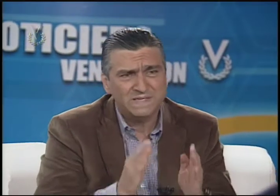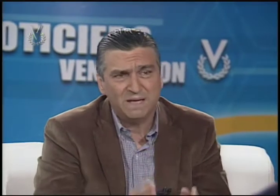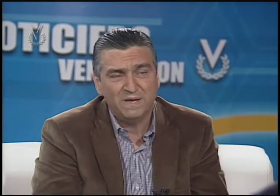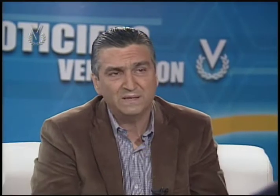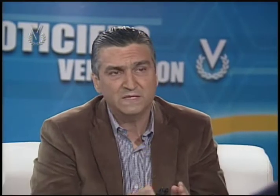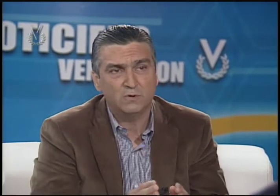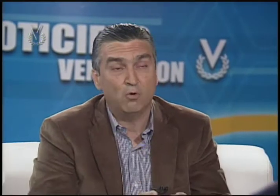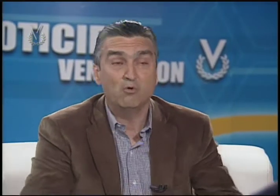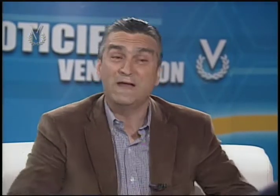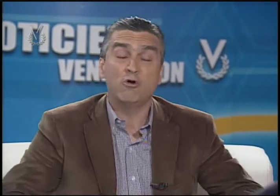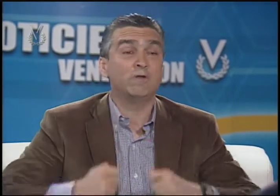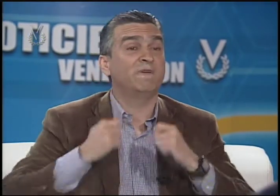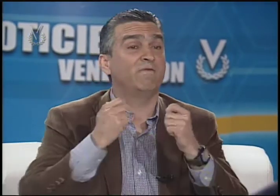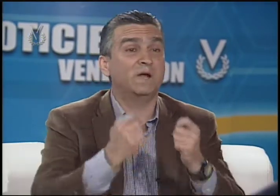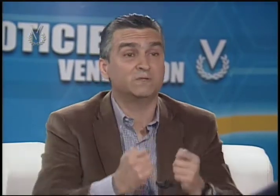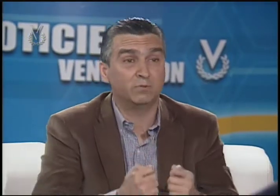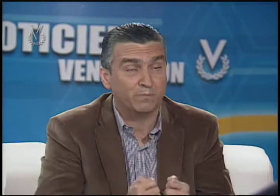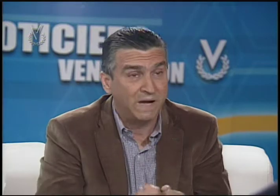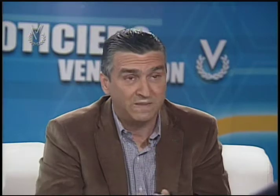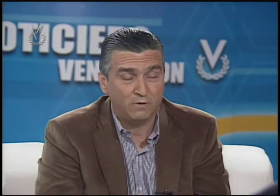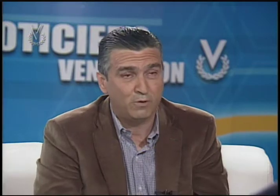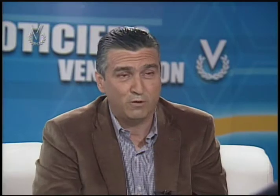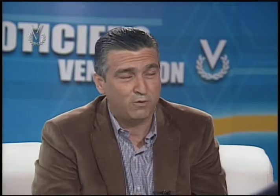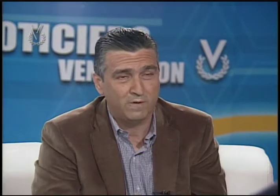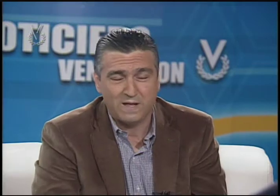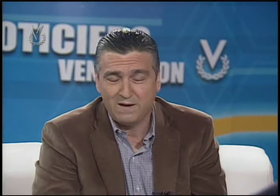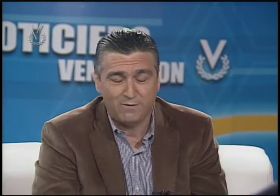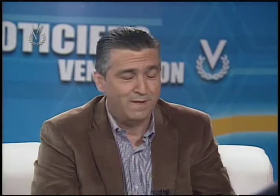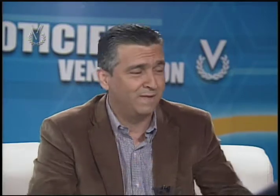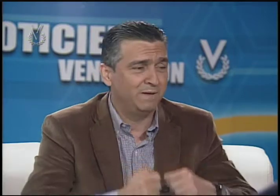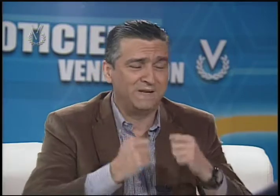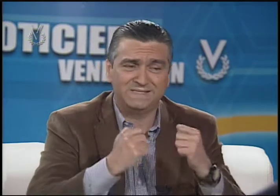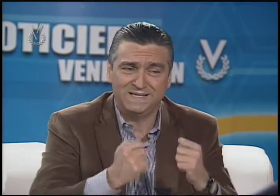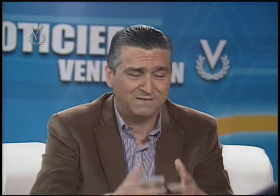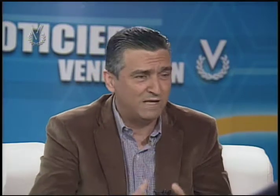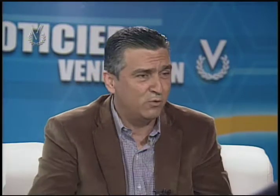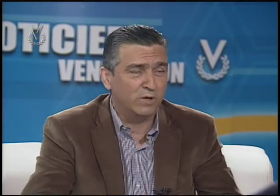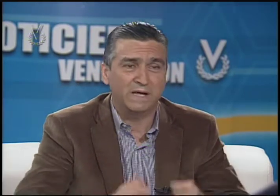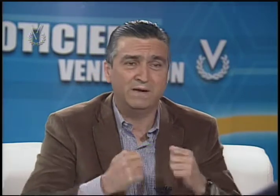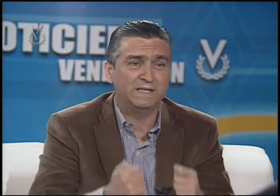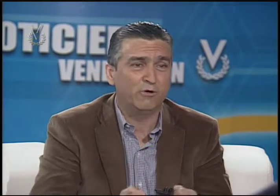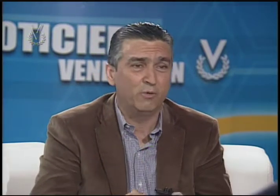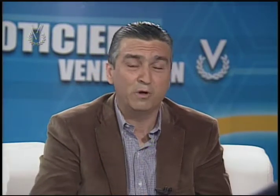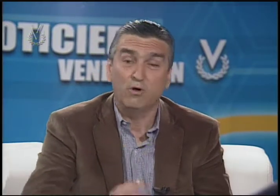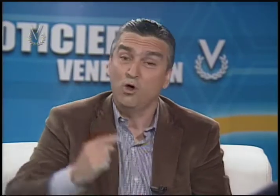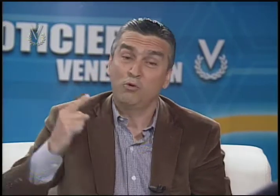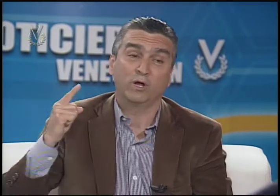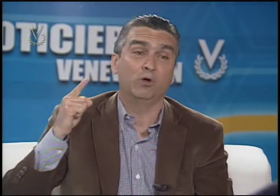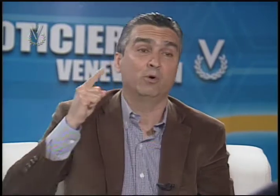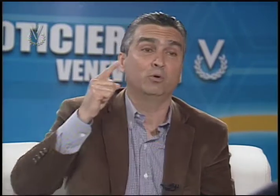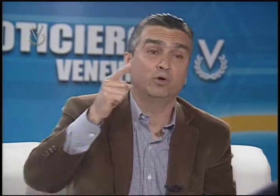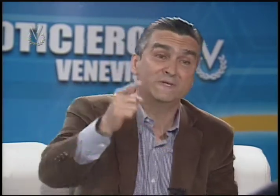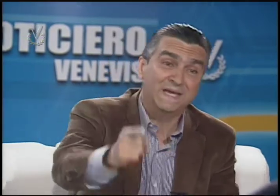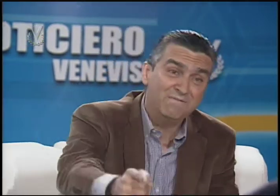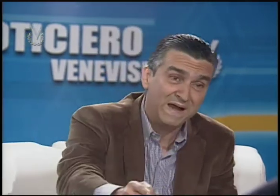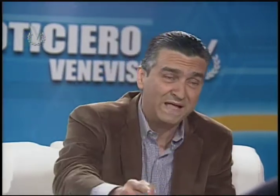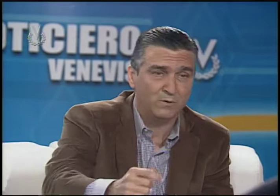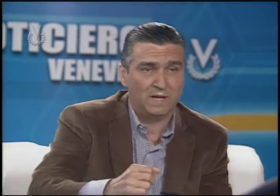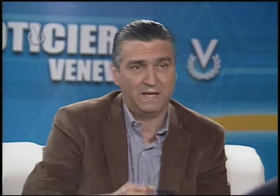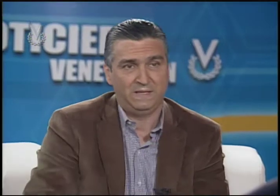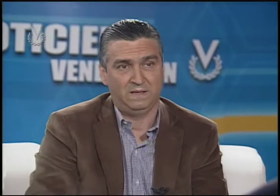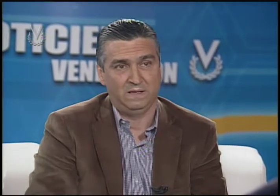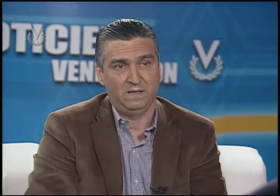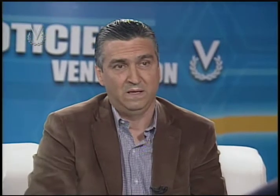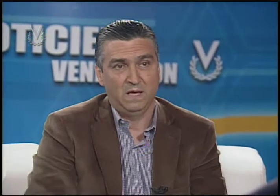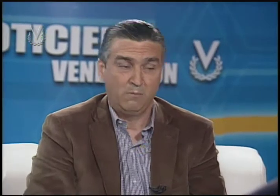que básicamente son un enorme esfuerzo por parte del gobierno bolivariano, del presidente Maduro, del gabinete económico, porque los productos lleguen baratos